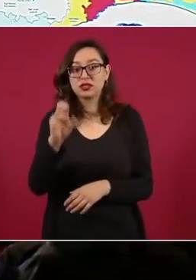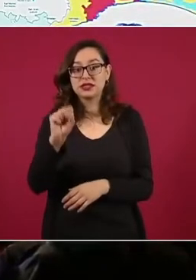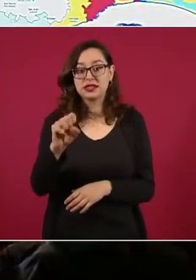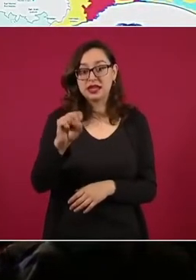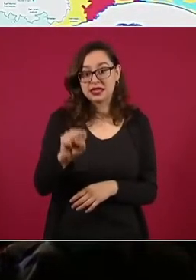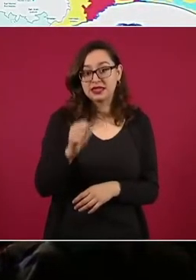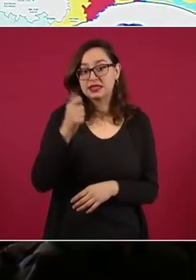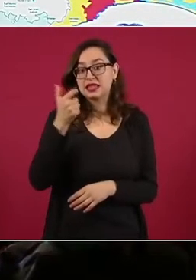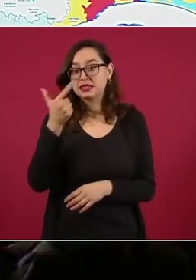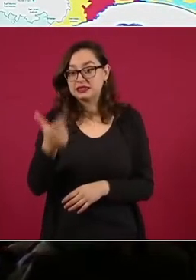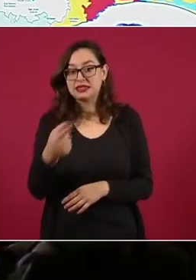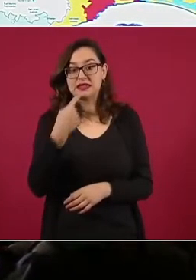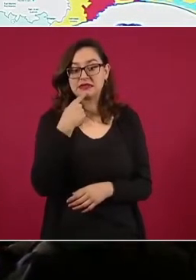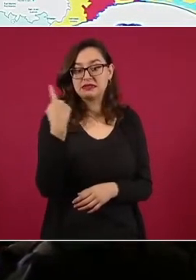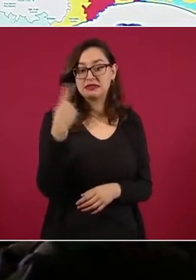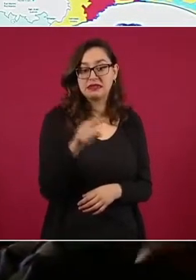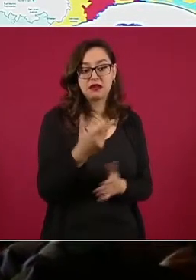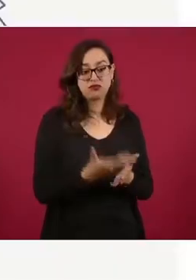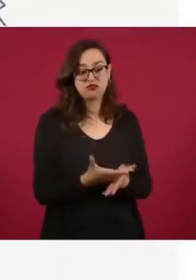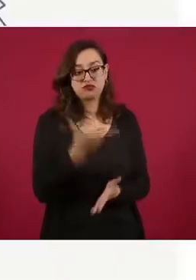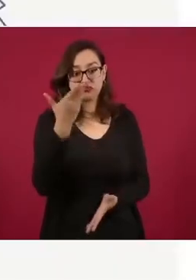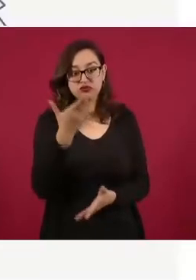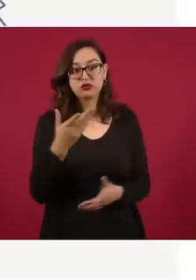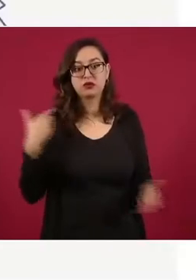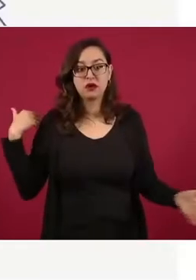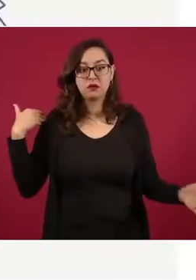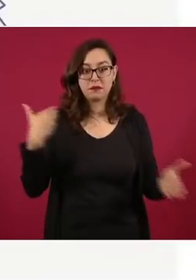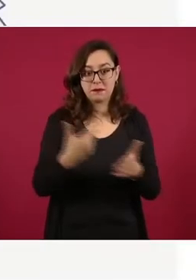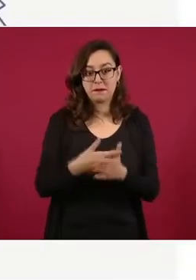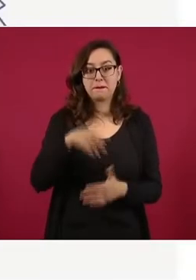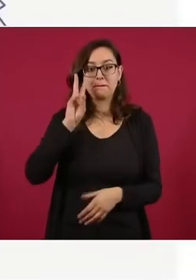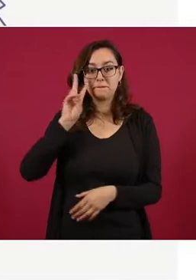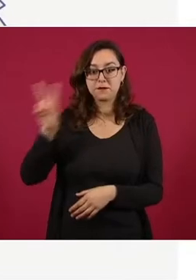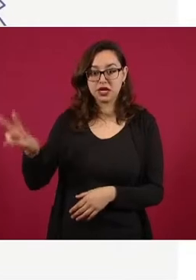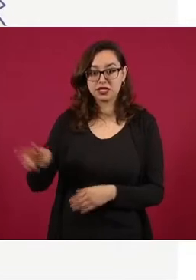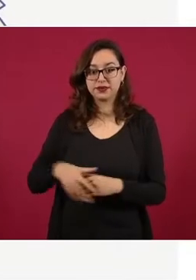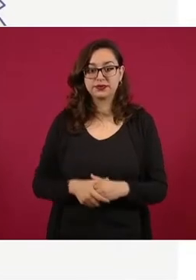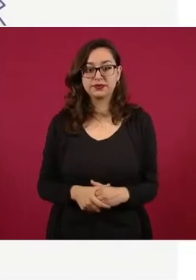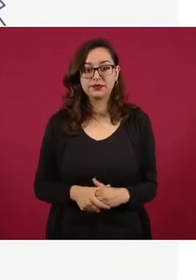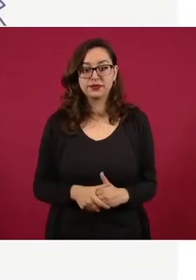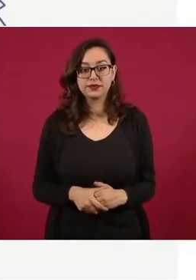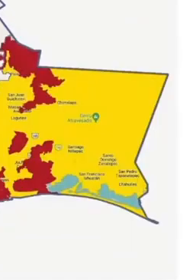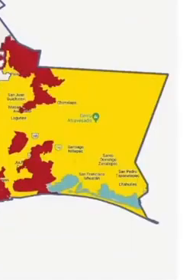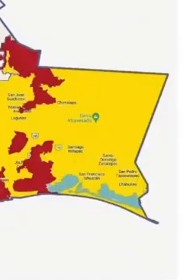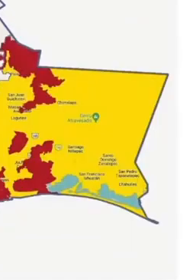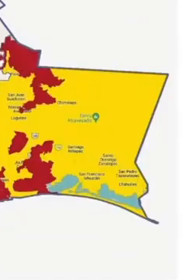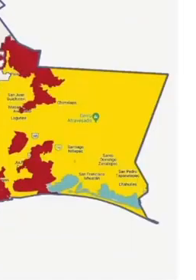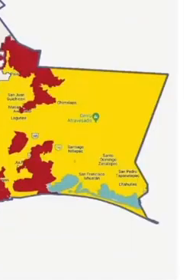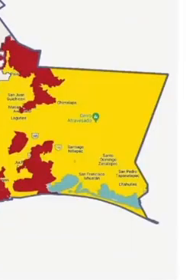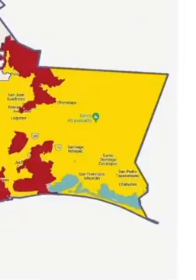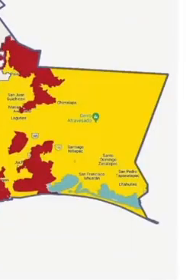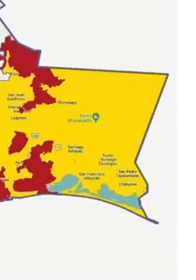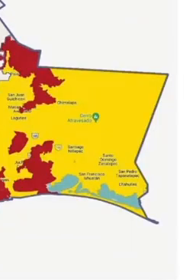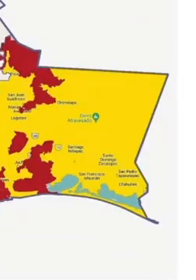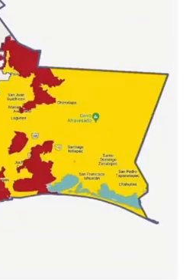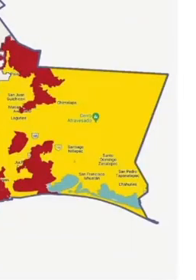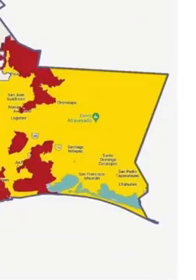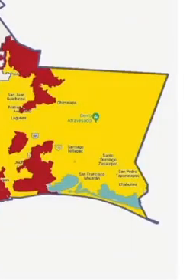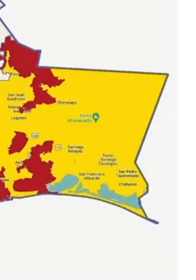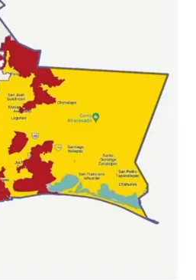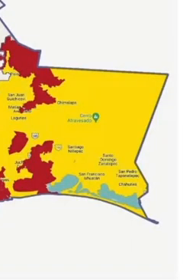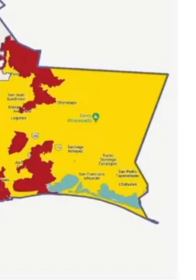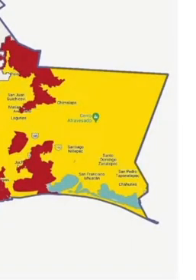iniciaron en el periodo de marzo de 2021 a julio de 2022. De ellas, un 14